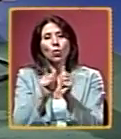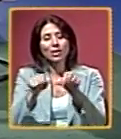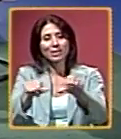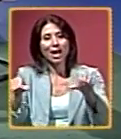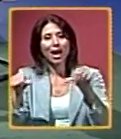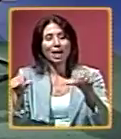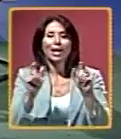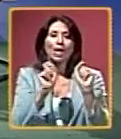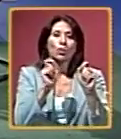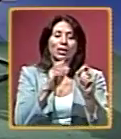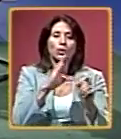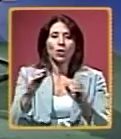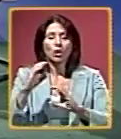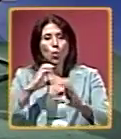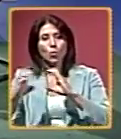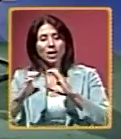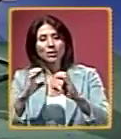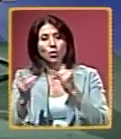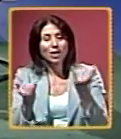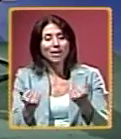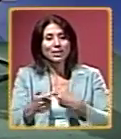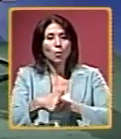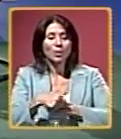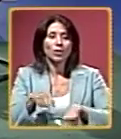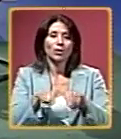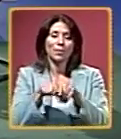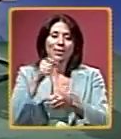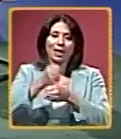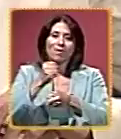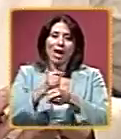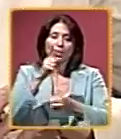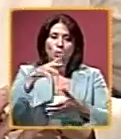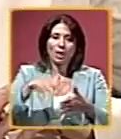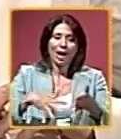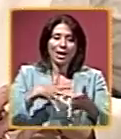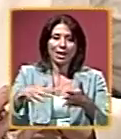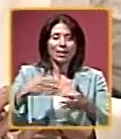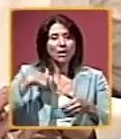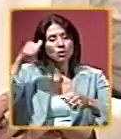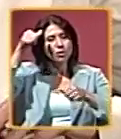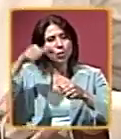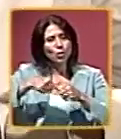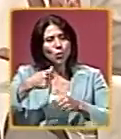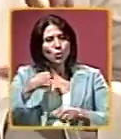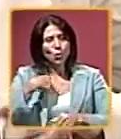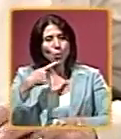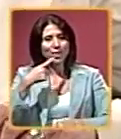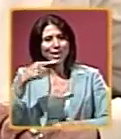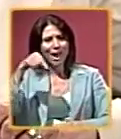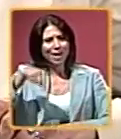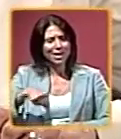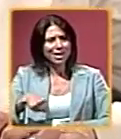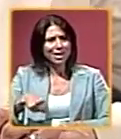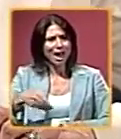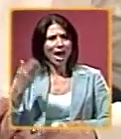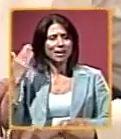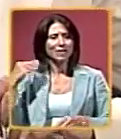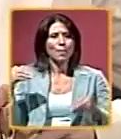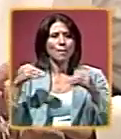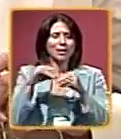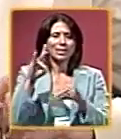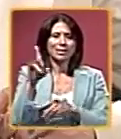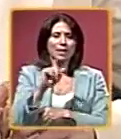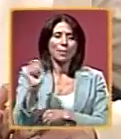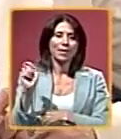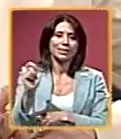educación y comunicación, y estamos en este momento trabajando una agenda. Yo recuerdo que lo dije aquí hace creo que más de 7 meses, llevo